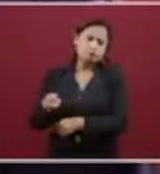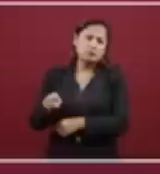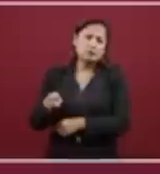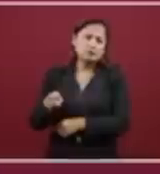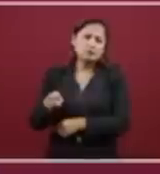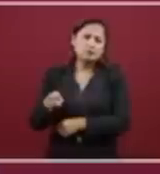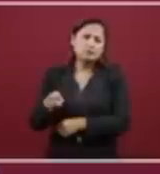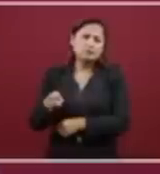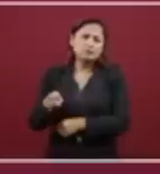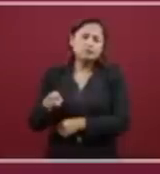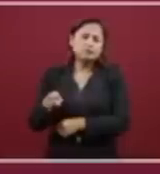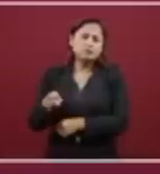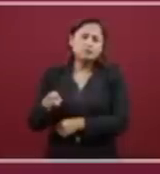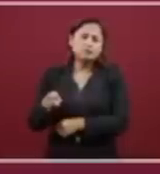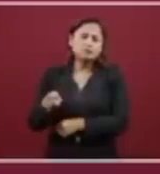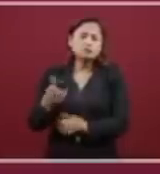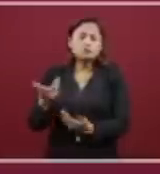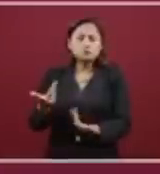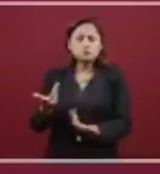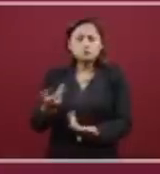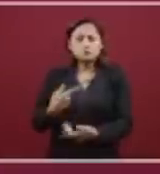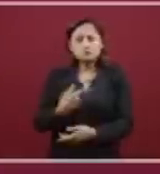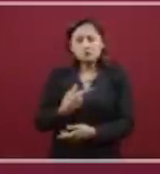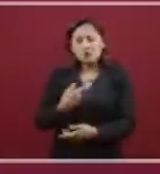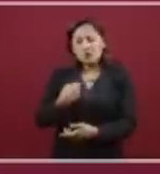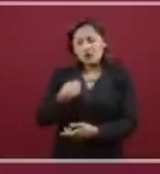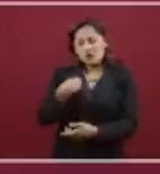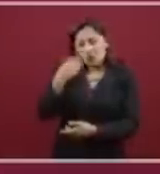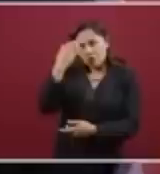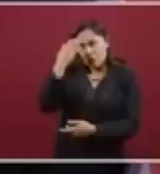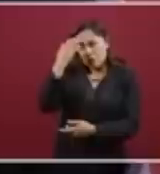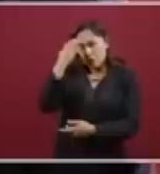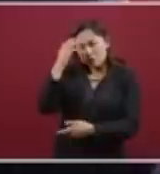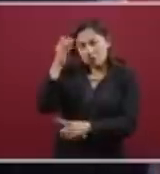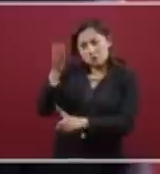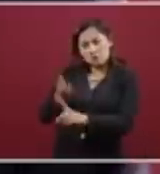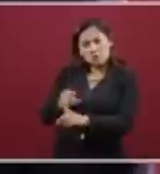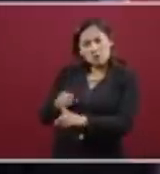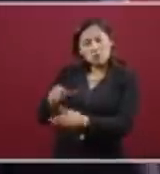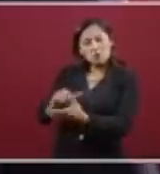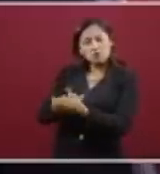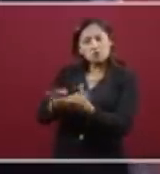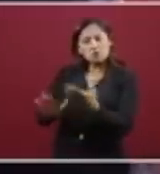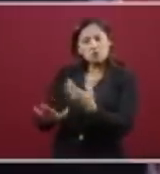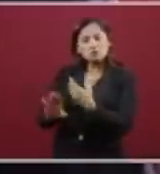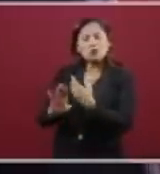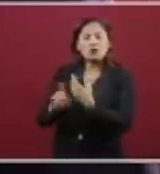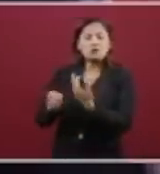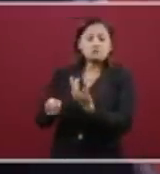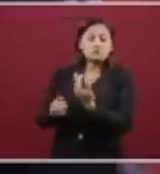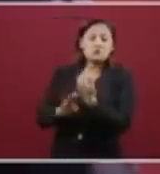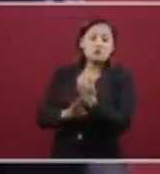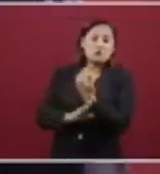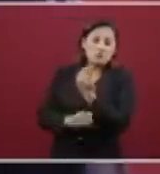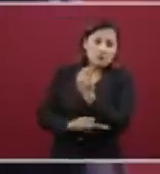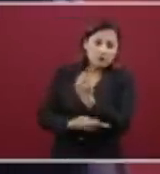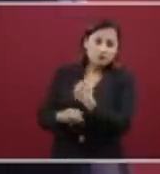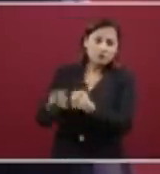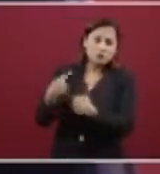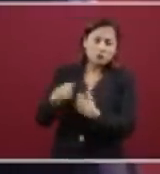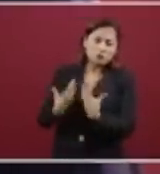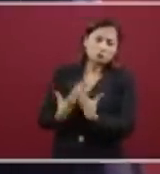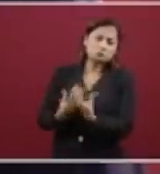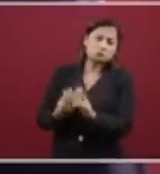conocimos todo el proceso de gestación de la niña fue una cosa muy importante